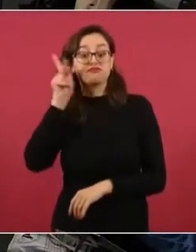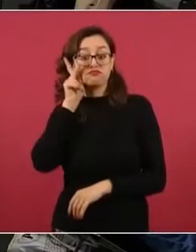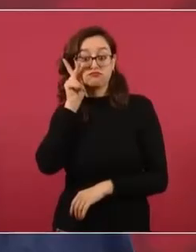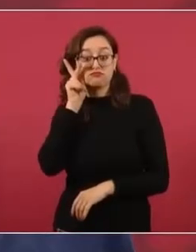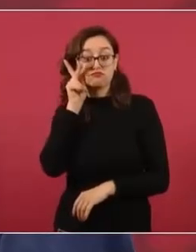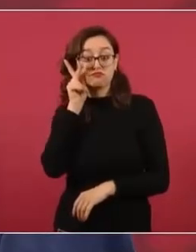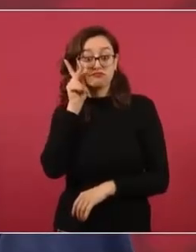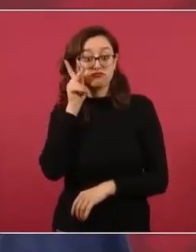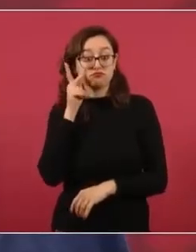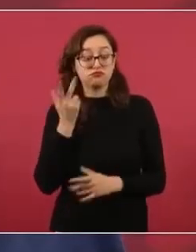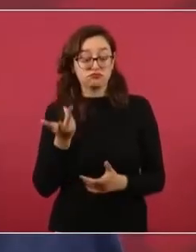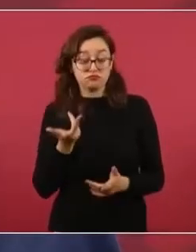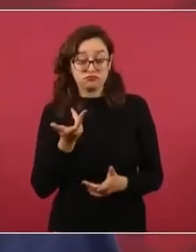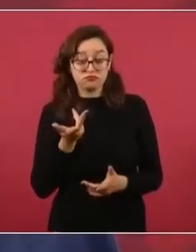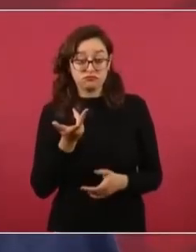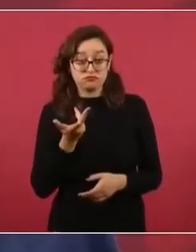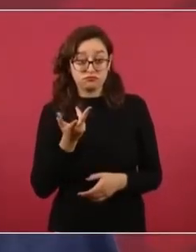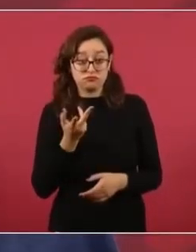se excomulgó